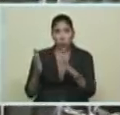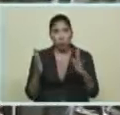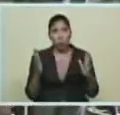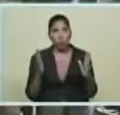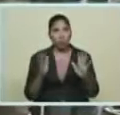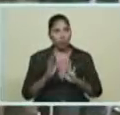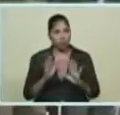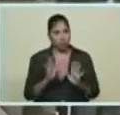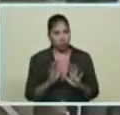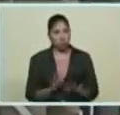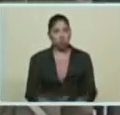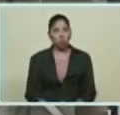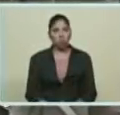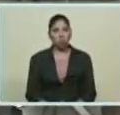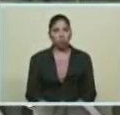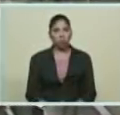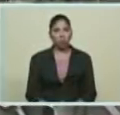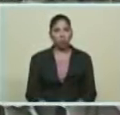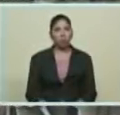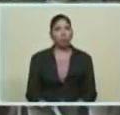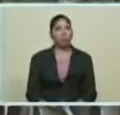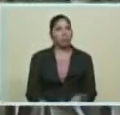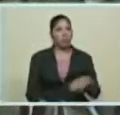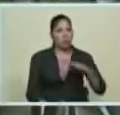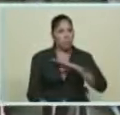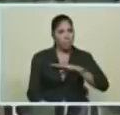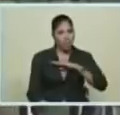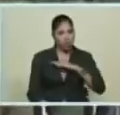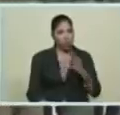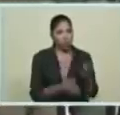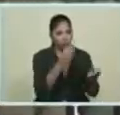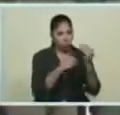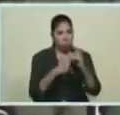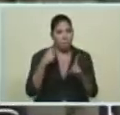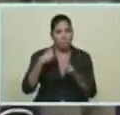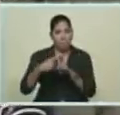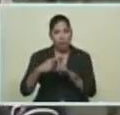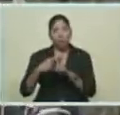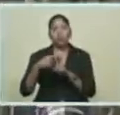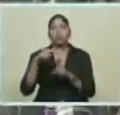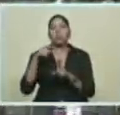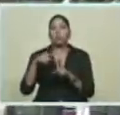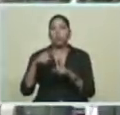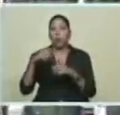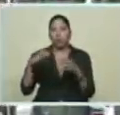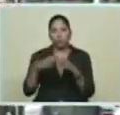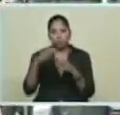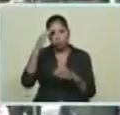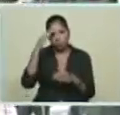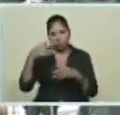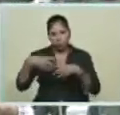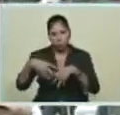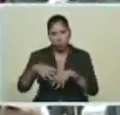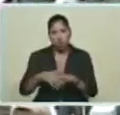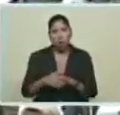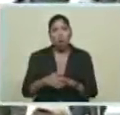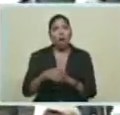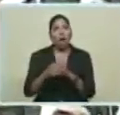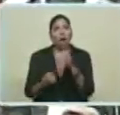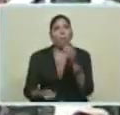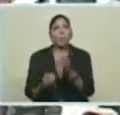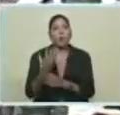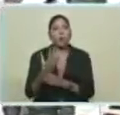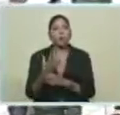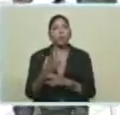misión Abastecimiento Soberano y de la Fuerza Armada Nacional Bolivariana nacieron las ferias del campo soberano, ferias